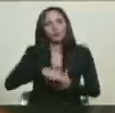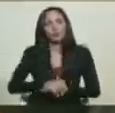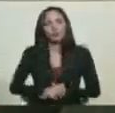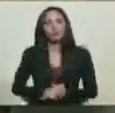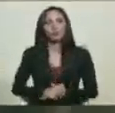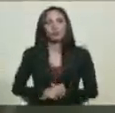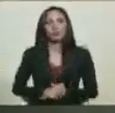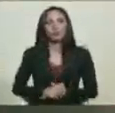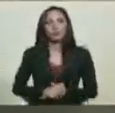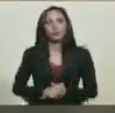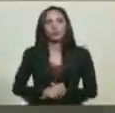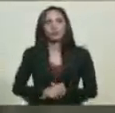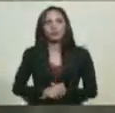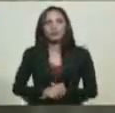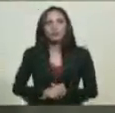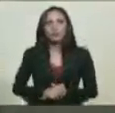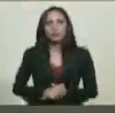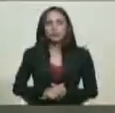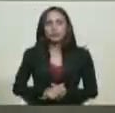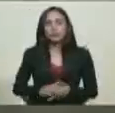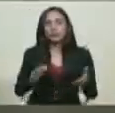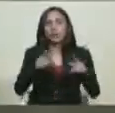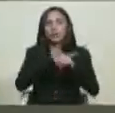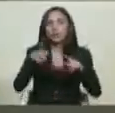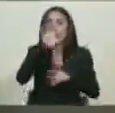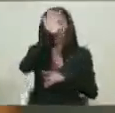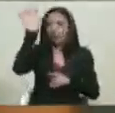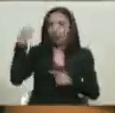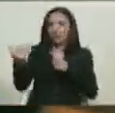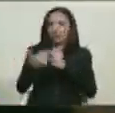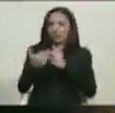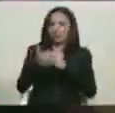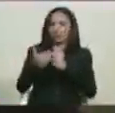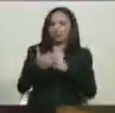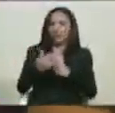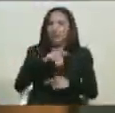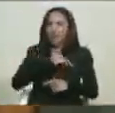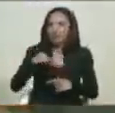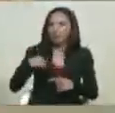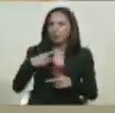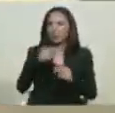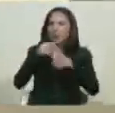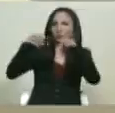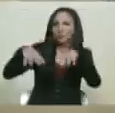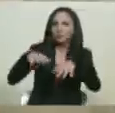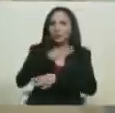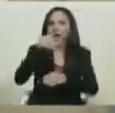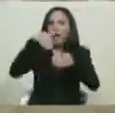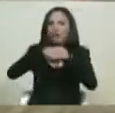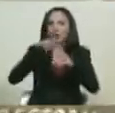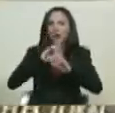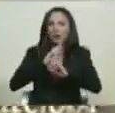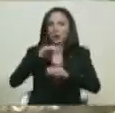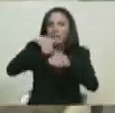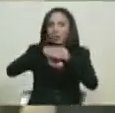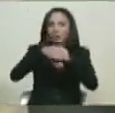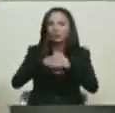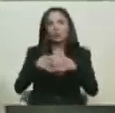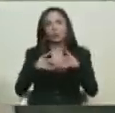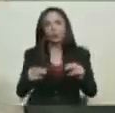ninguna organización y mucho menos países que estén desconociendo el resultado